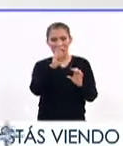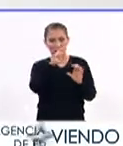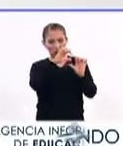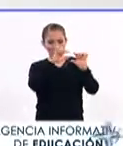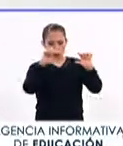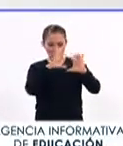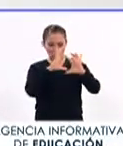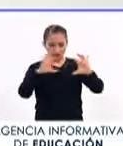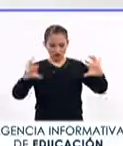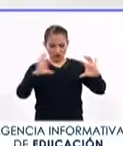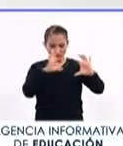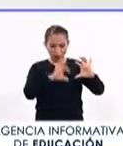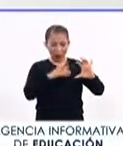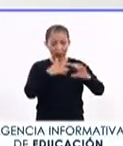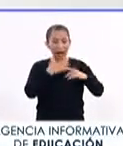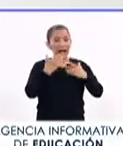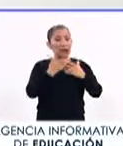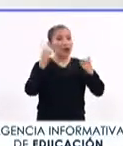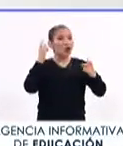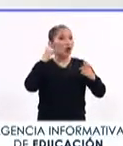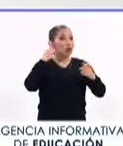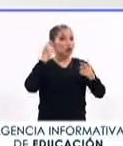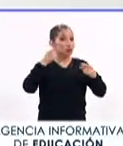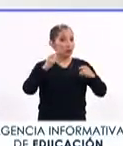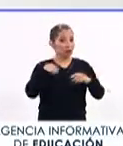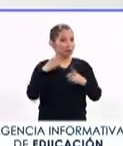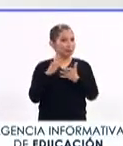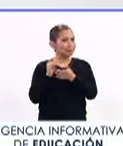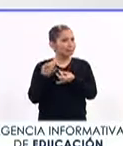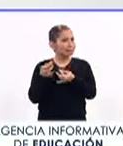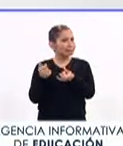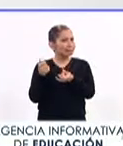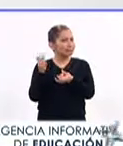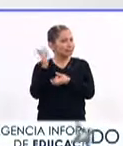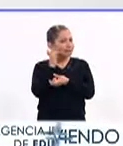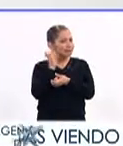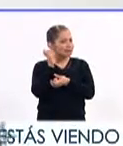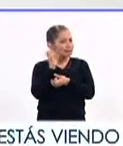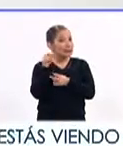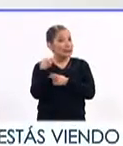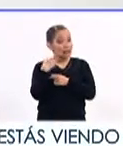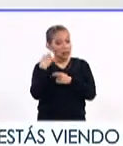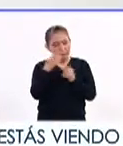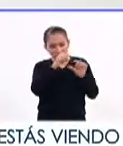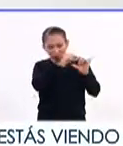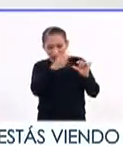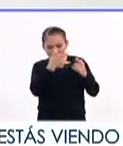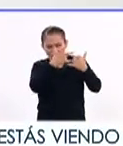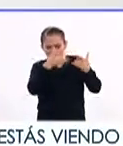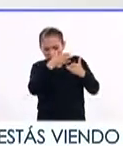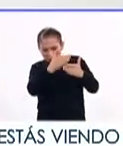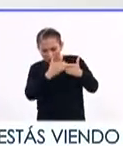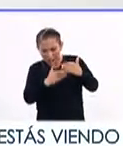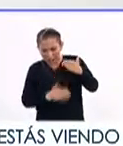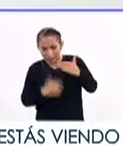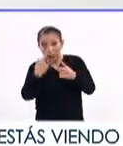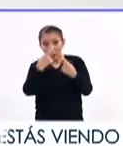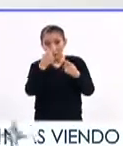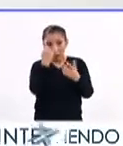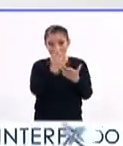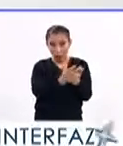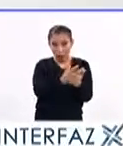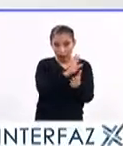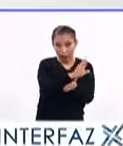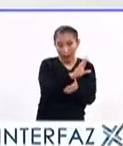pequeña estrofa, el gran oído musical que tenía Borges justamente. Y es un recorrido que no solamente se queda en la